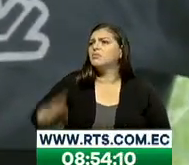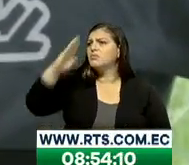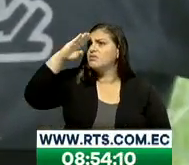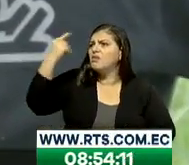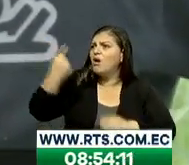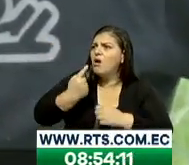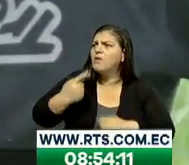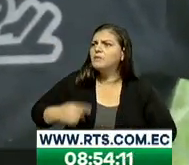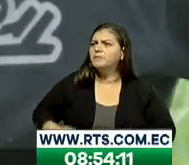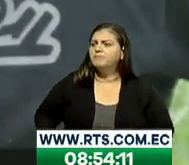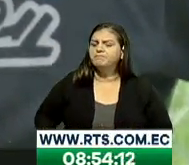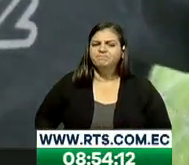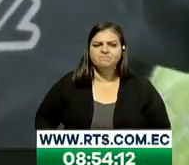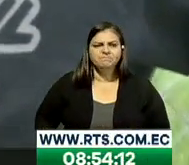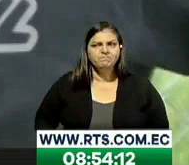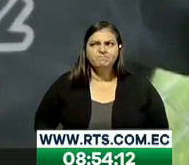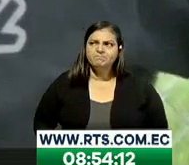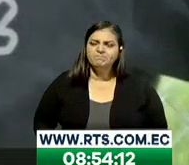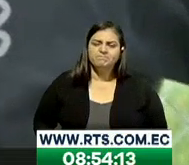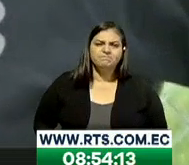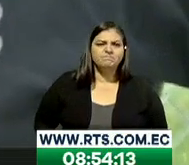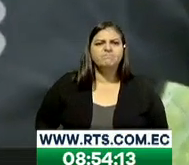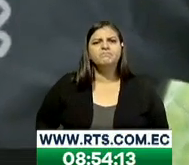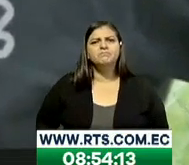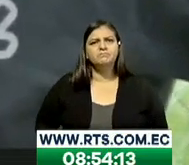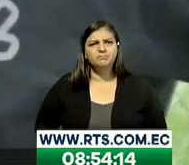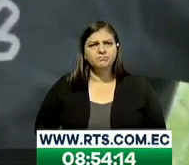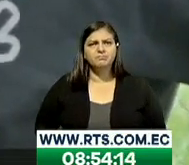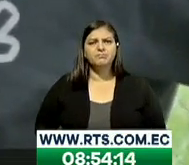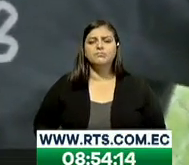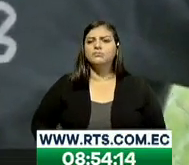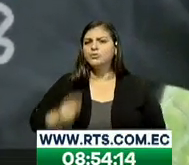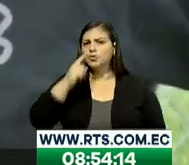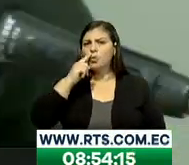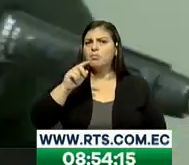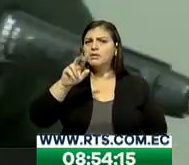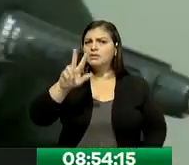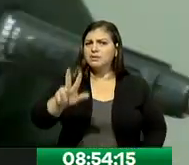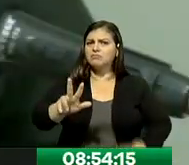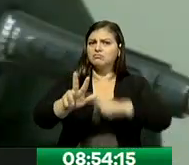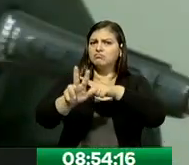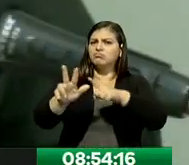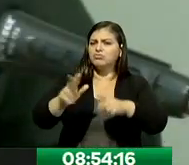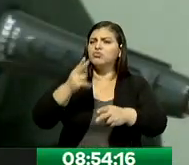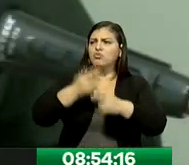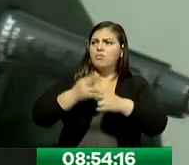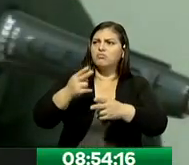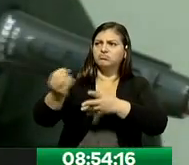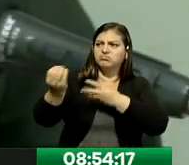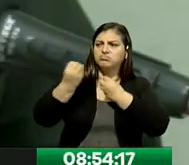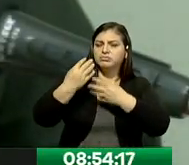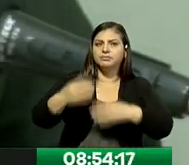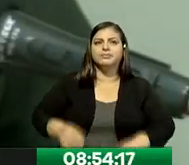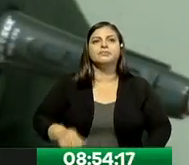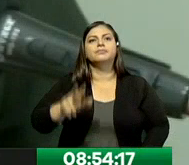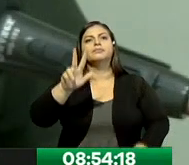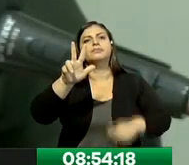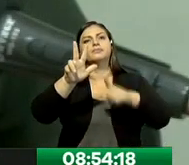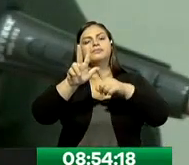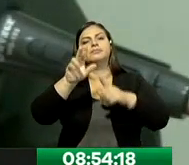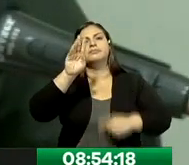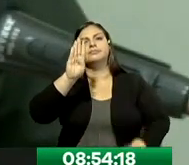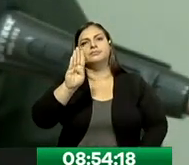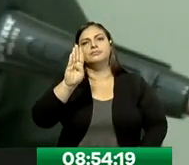nos dijeron que eran parte de la banda. Nos dieron el nombres del resto de la banda. Revisamos que el señor Yankee Arpi Byron